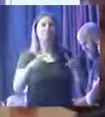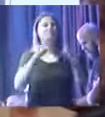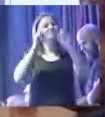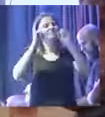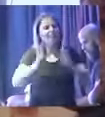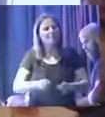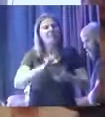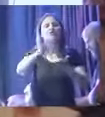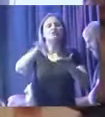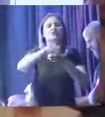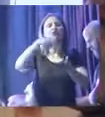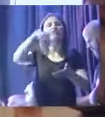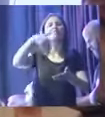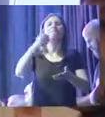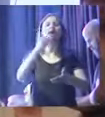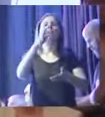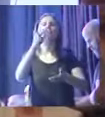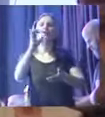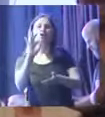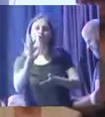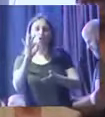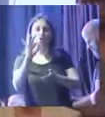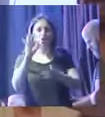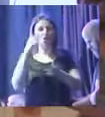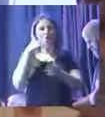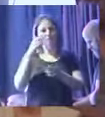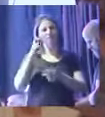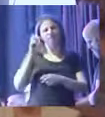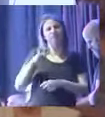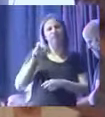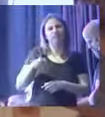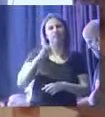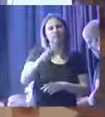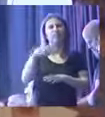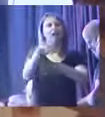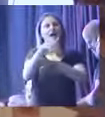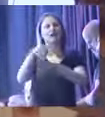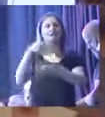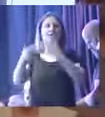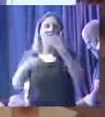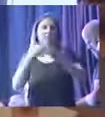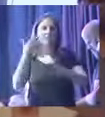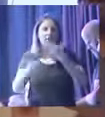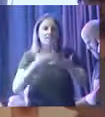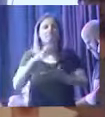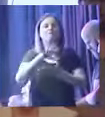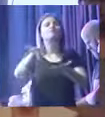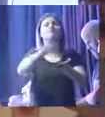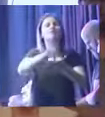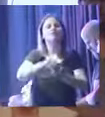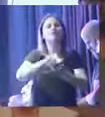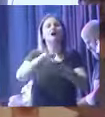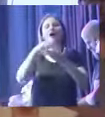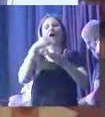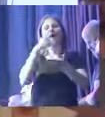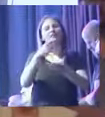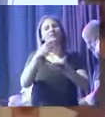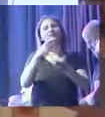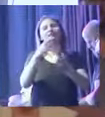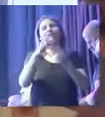también de Mateo, que recorría sus calles y las cantaba. Es la ciudad